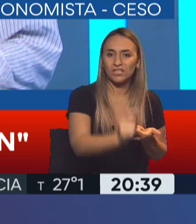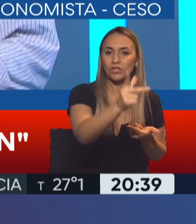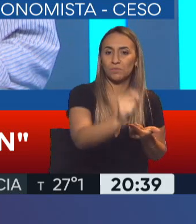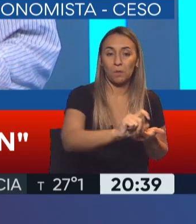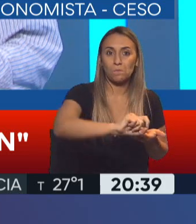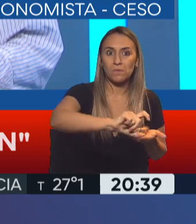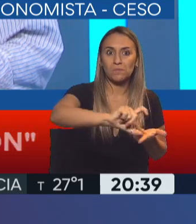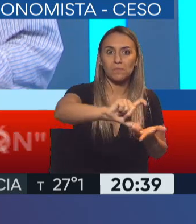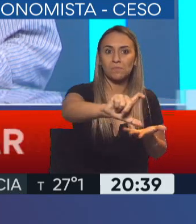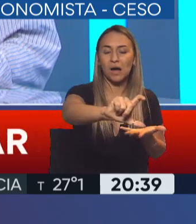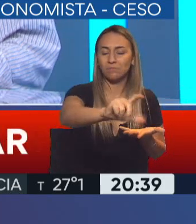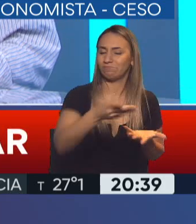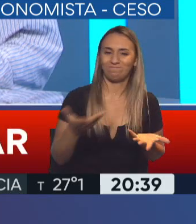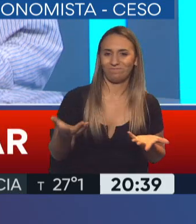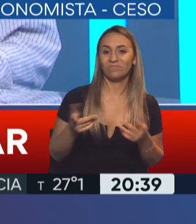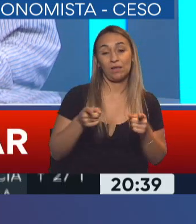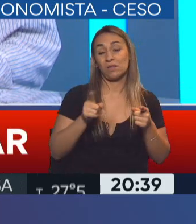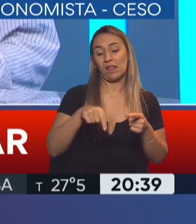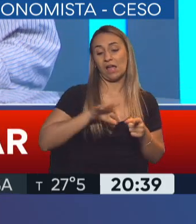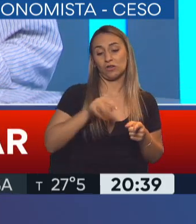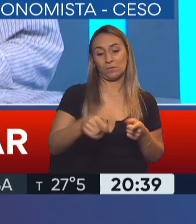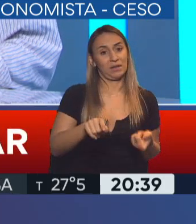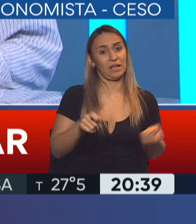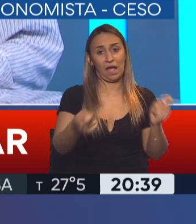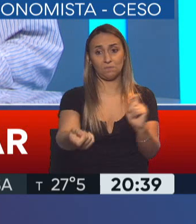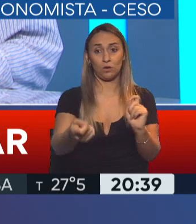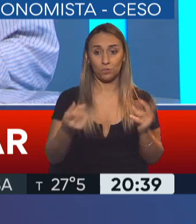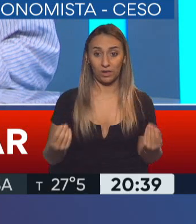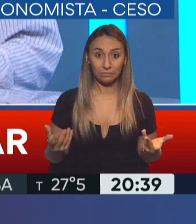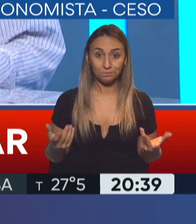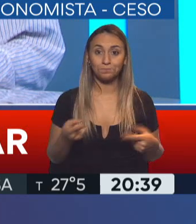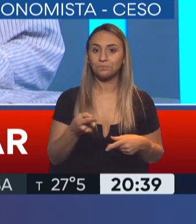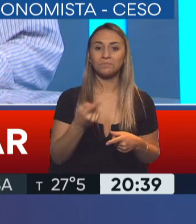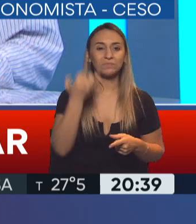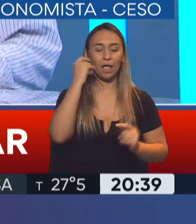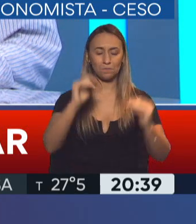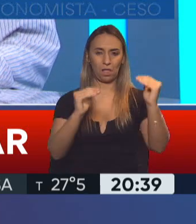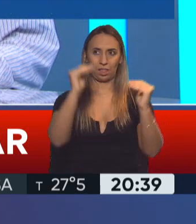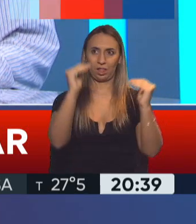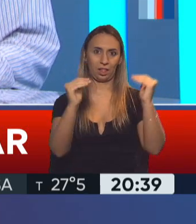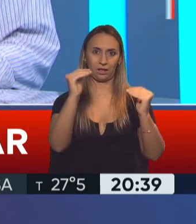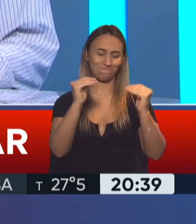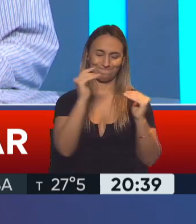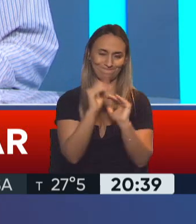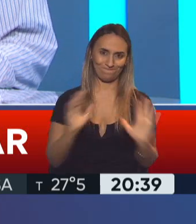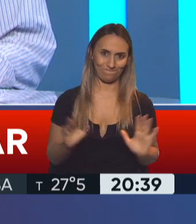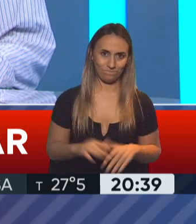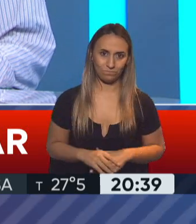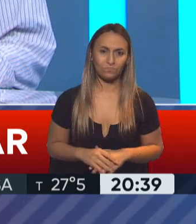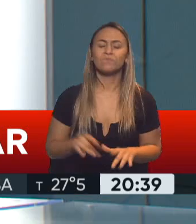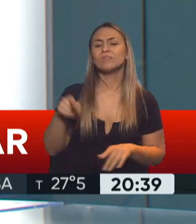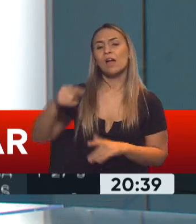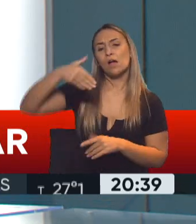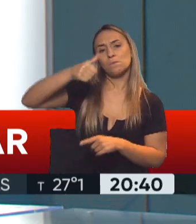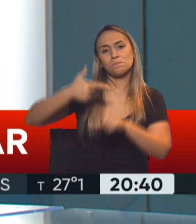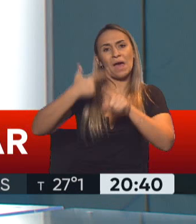por ciento me parece que eso también va a cambiar el año que viene porque ya tiene tiene menos margen me parece y al máximo habla de un